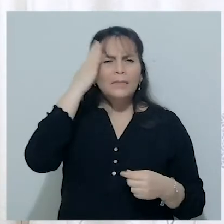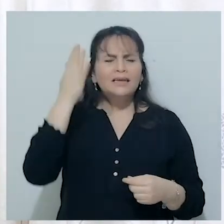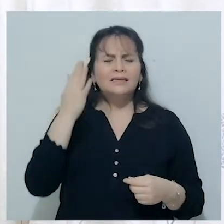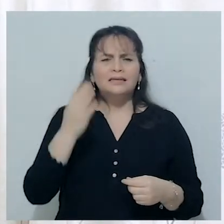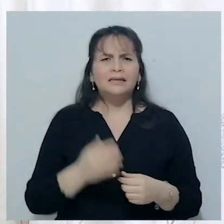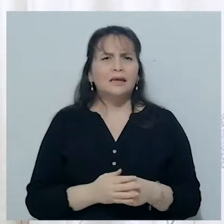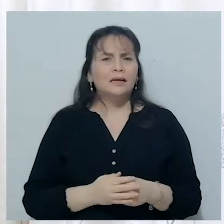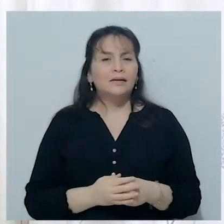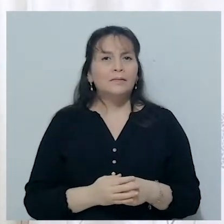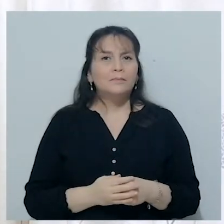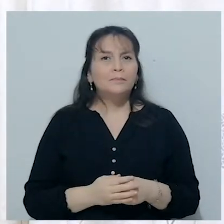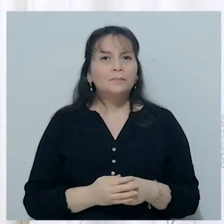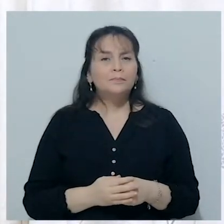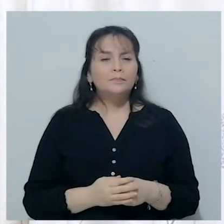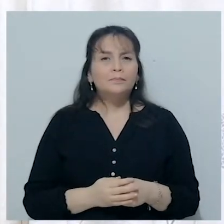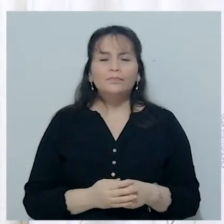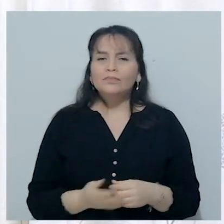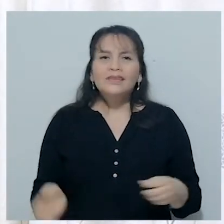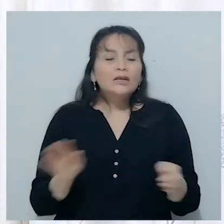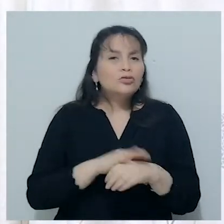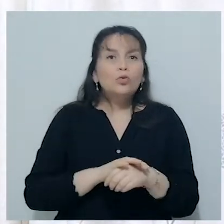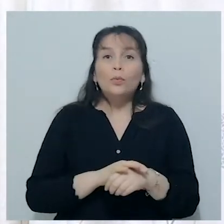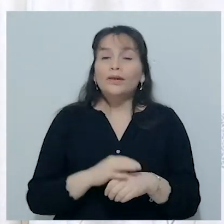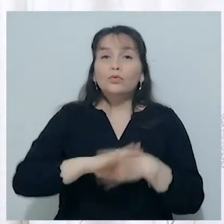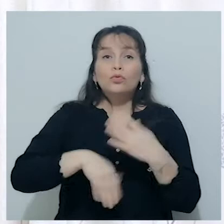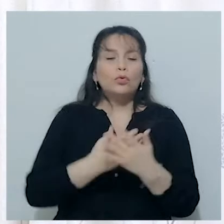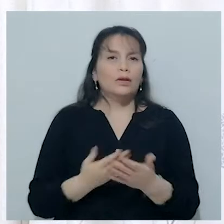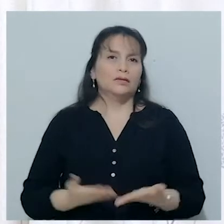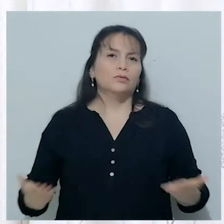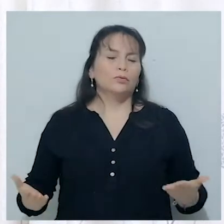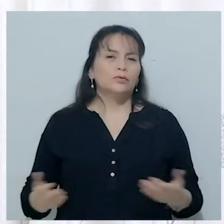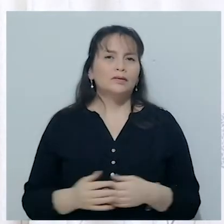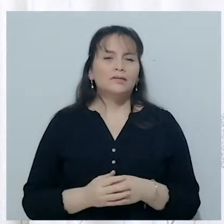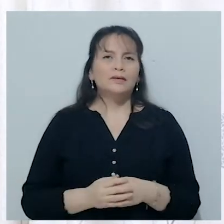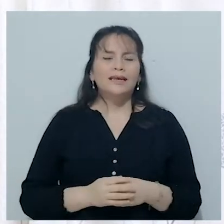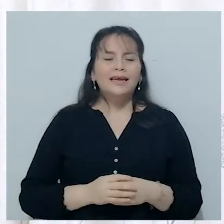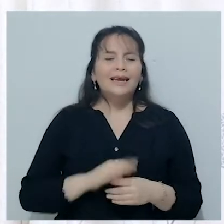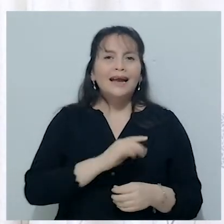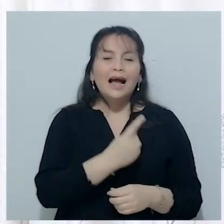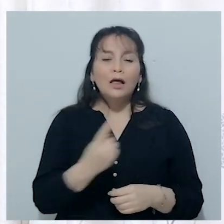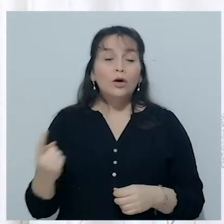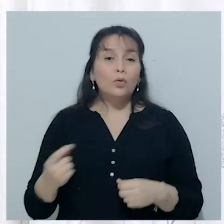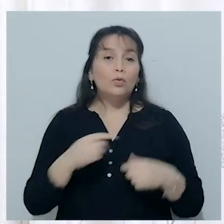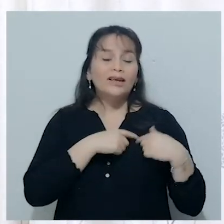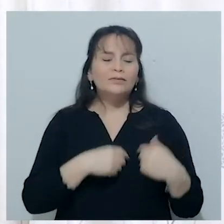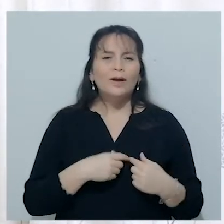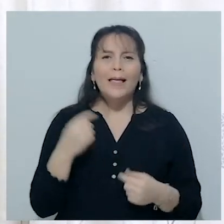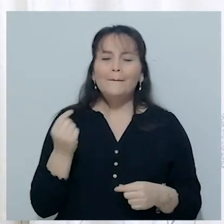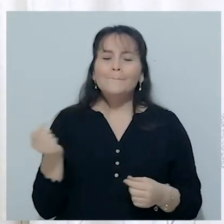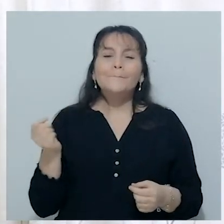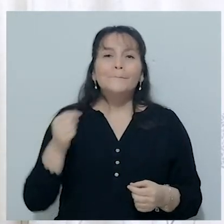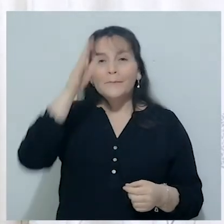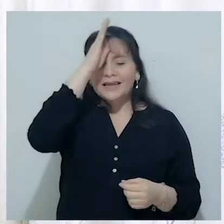mente. Tenían que amar a Dios sin reservas, sin limitaciones y sobre todas las cosas. en sus